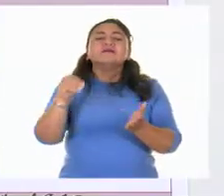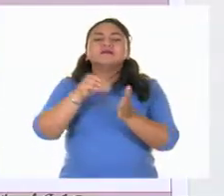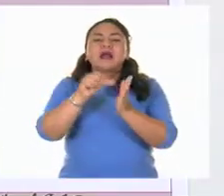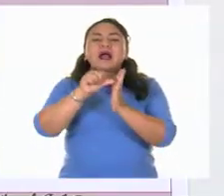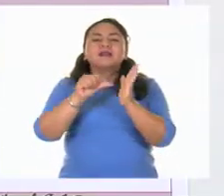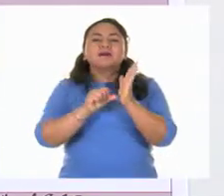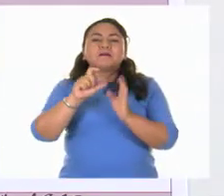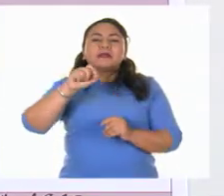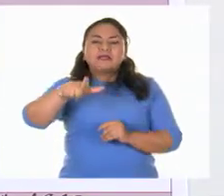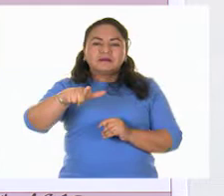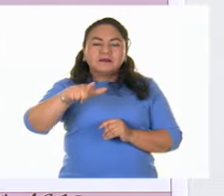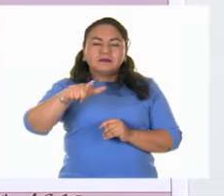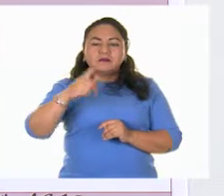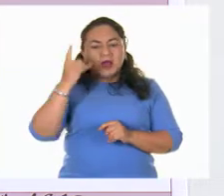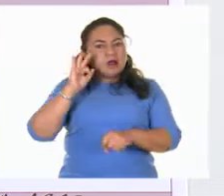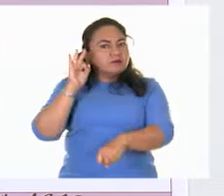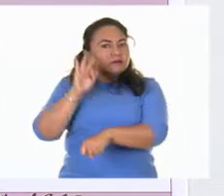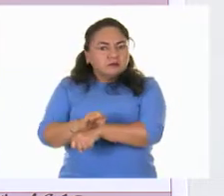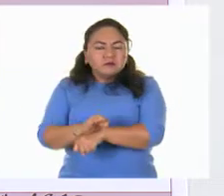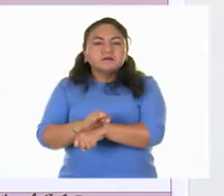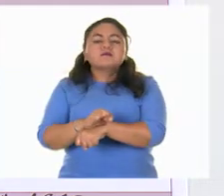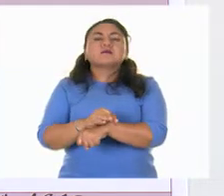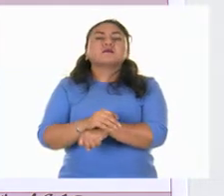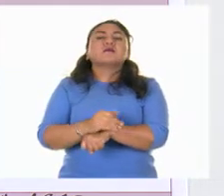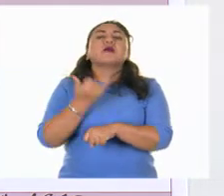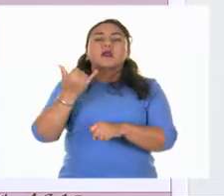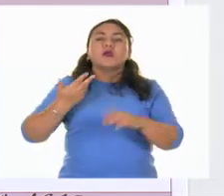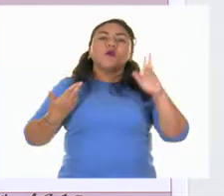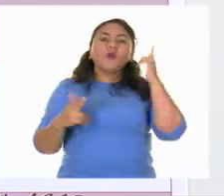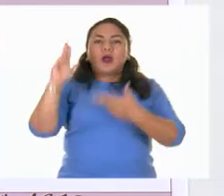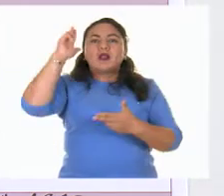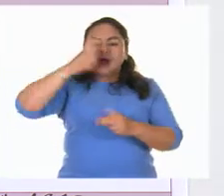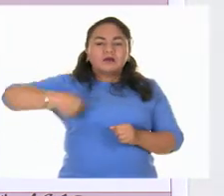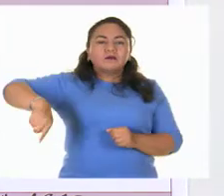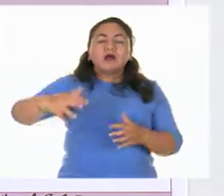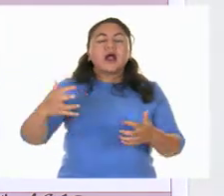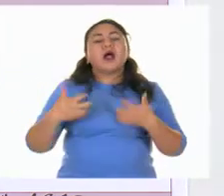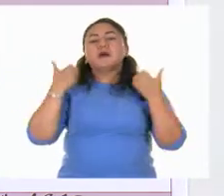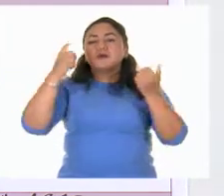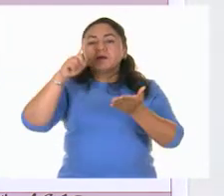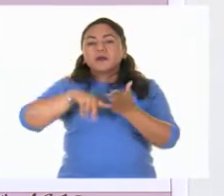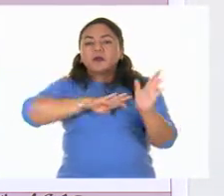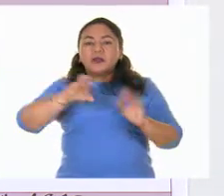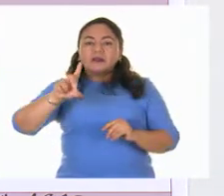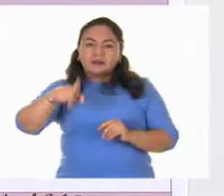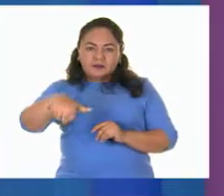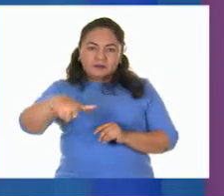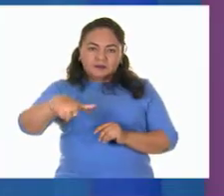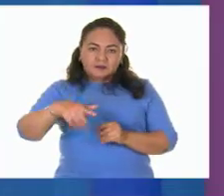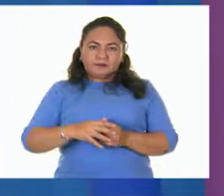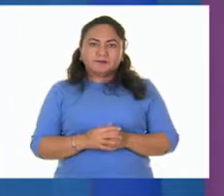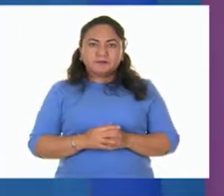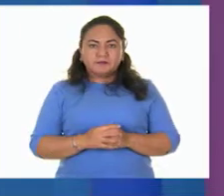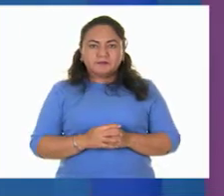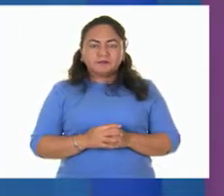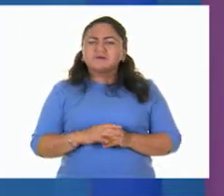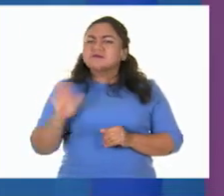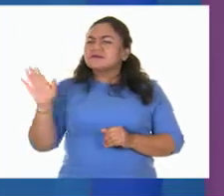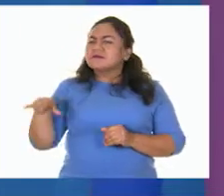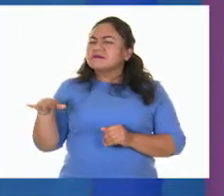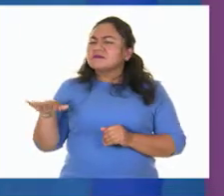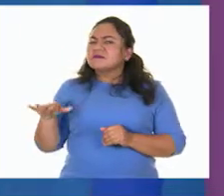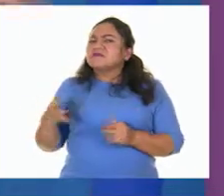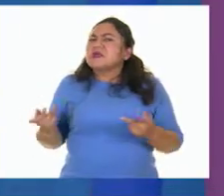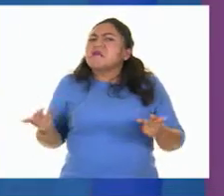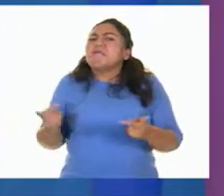ley de expropiación, claro, y la huelga de trabajadores petroleros que estalló en 1937. Maestra Ceci, ¿y